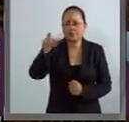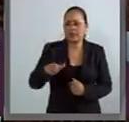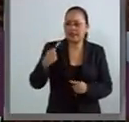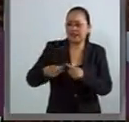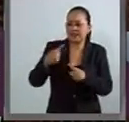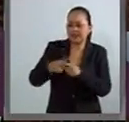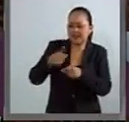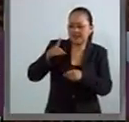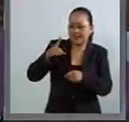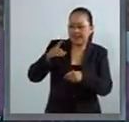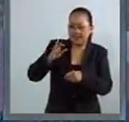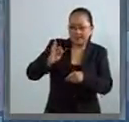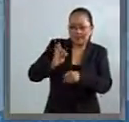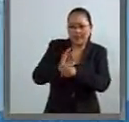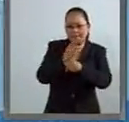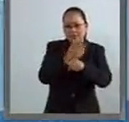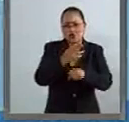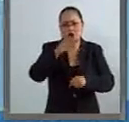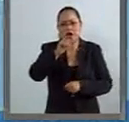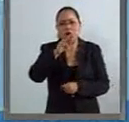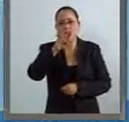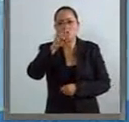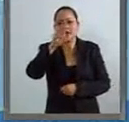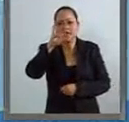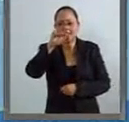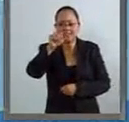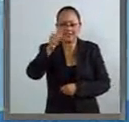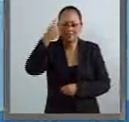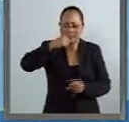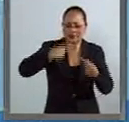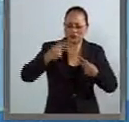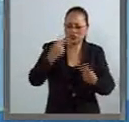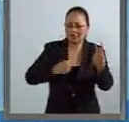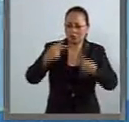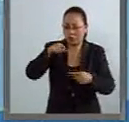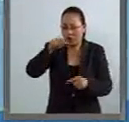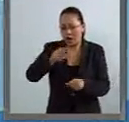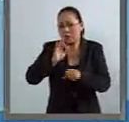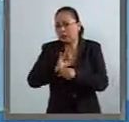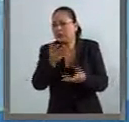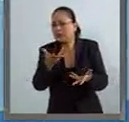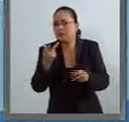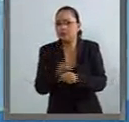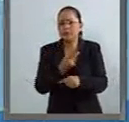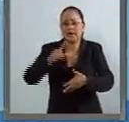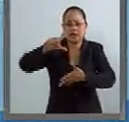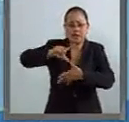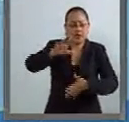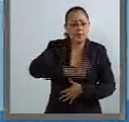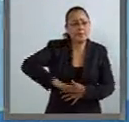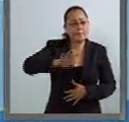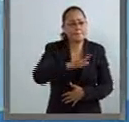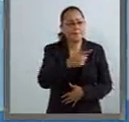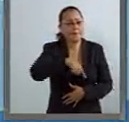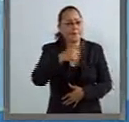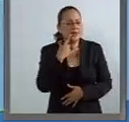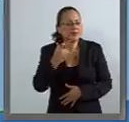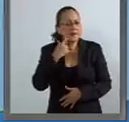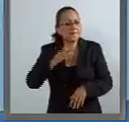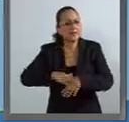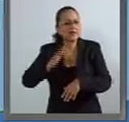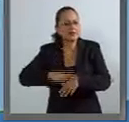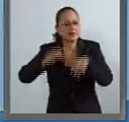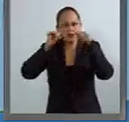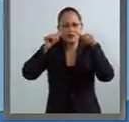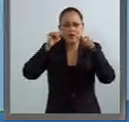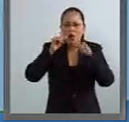defensor de las audiencias. Yo celebro realmente que veamos que en la región latinoamericana estos esfuerzos de